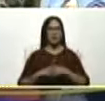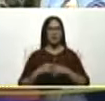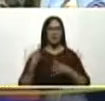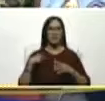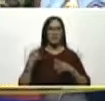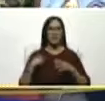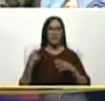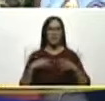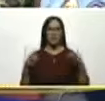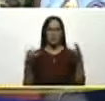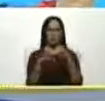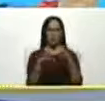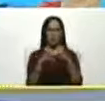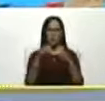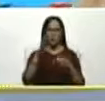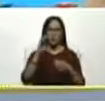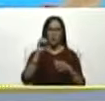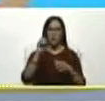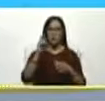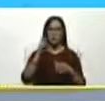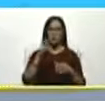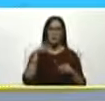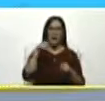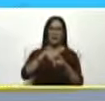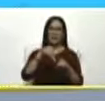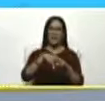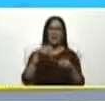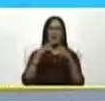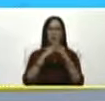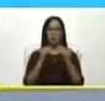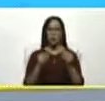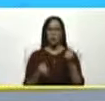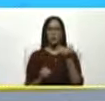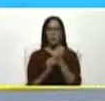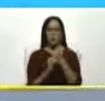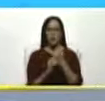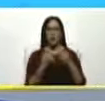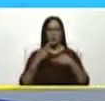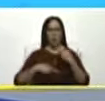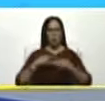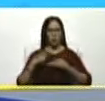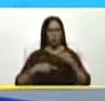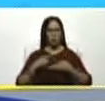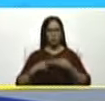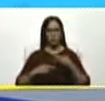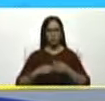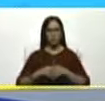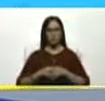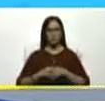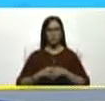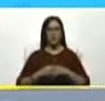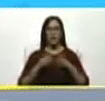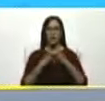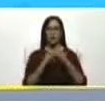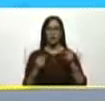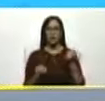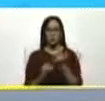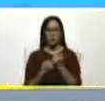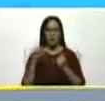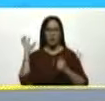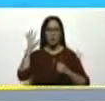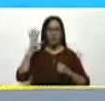bots para atacar a todo el que apoye la revolución, a todo el que apoye la